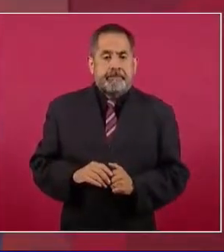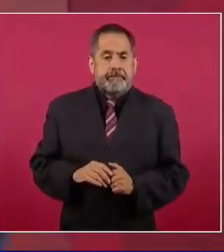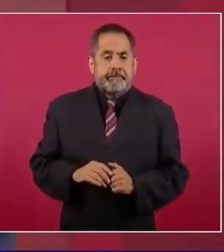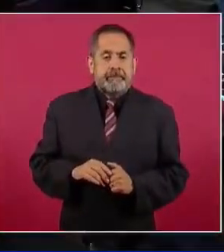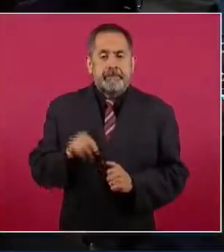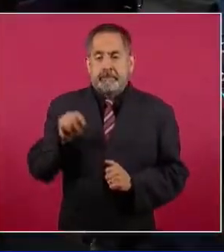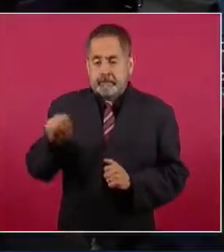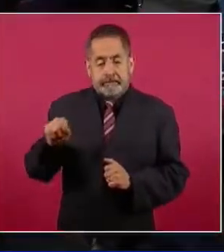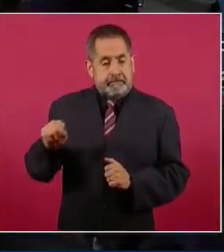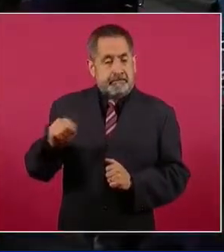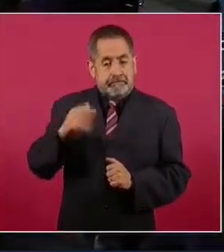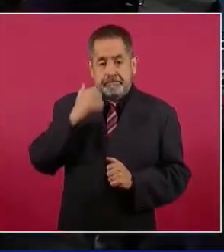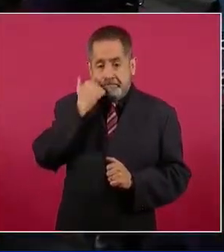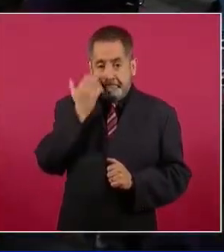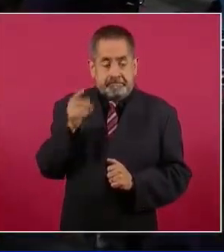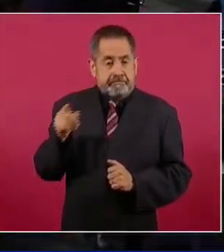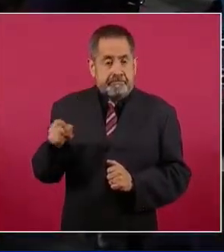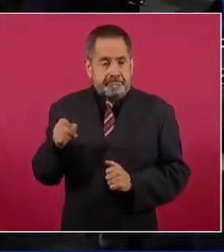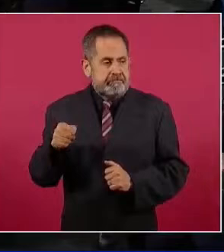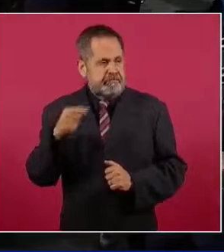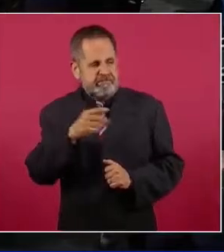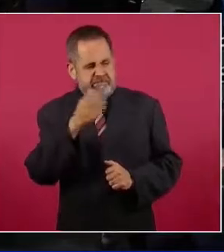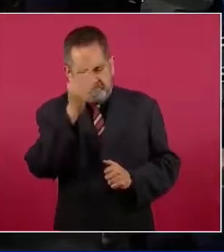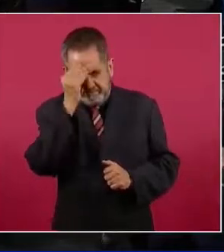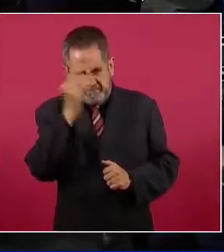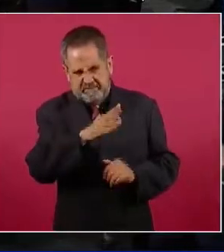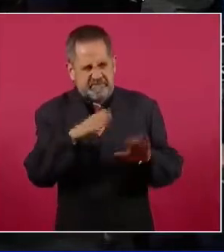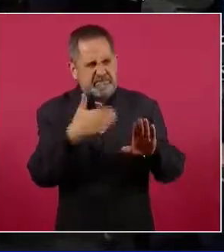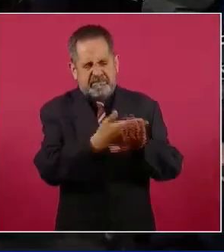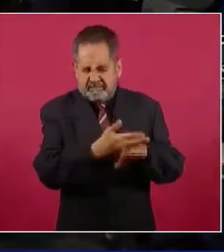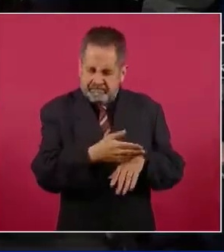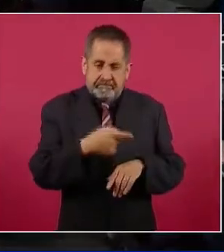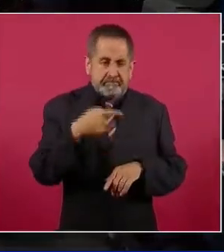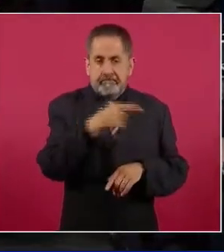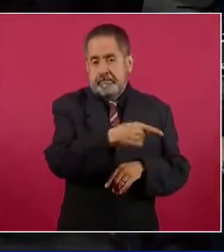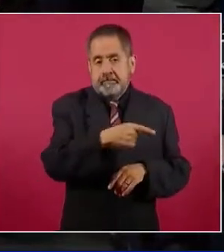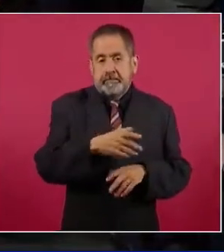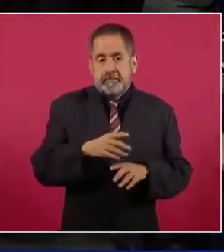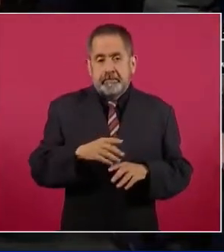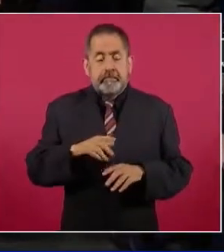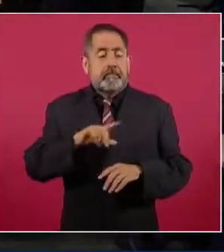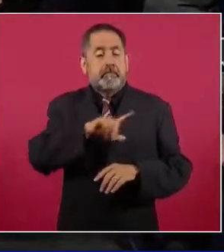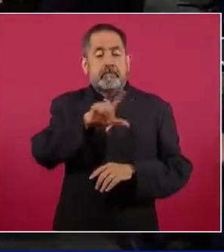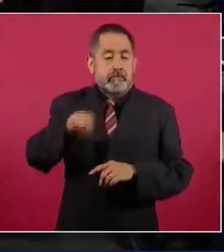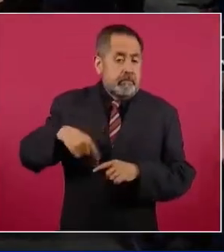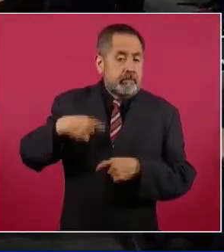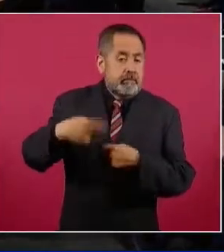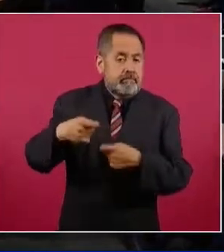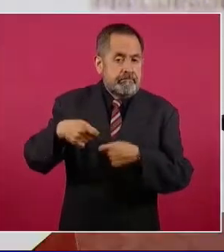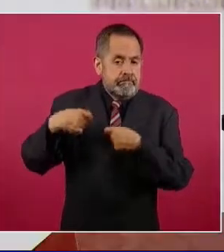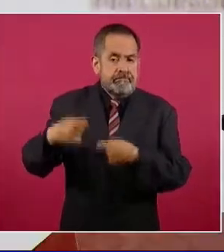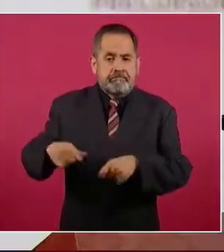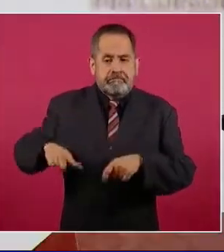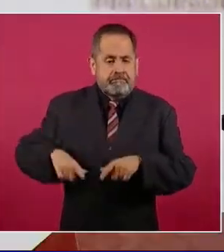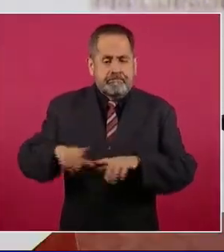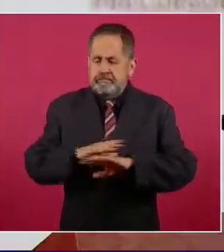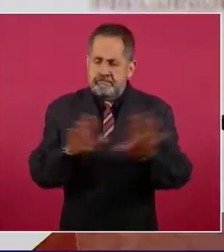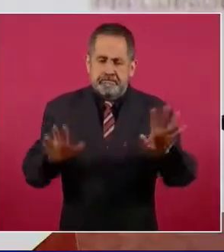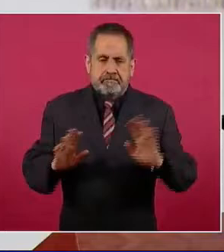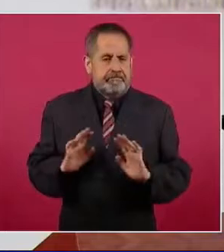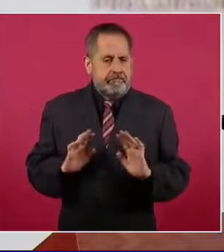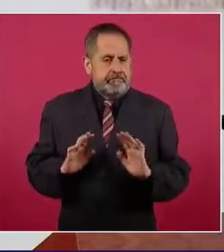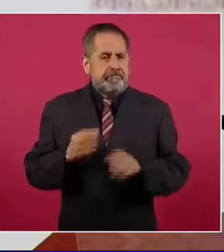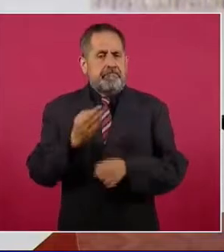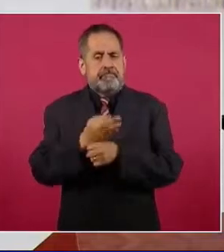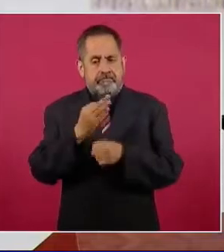lo quiso perjudicar y luego los otros gobiernos. Entonces se está